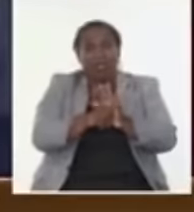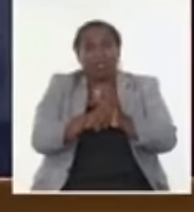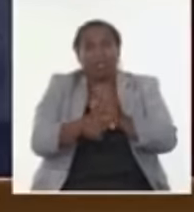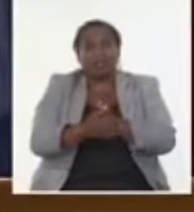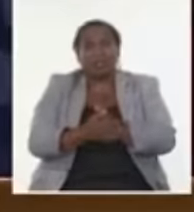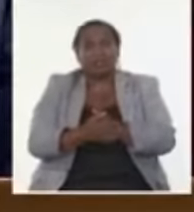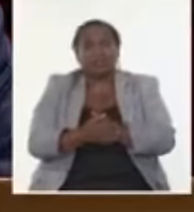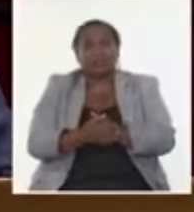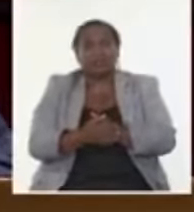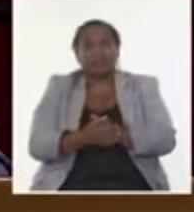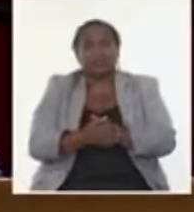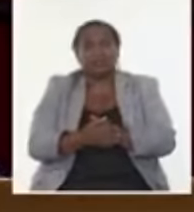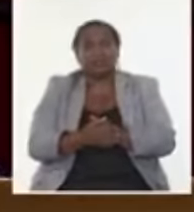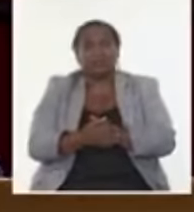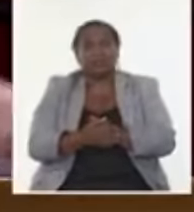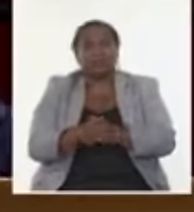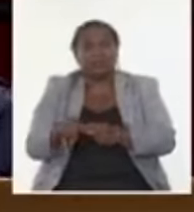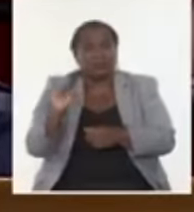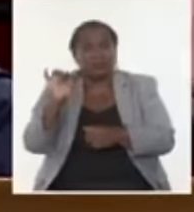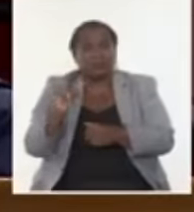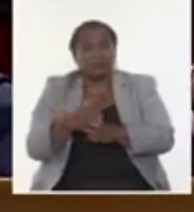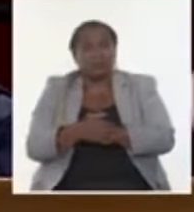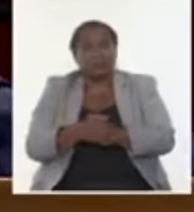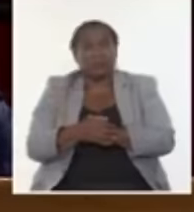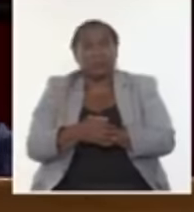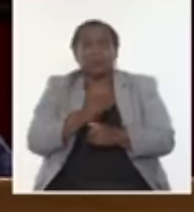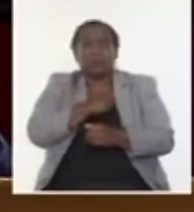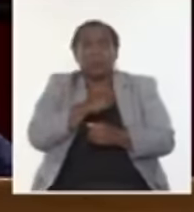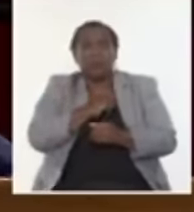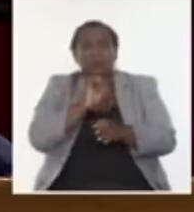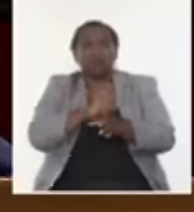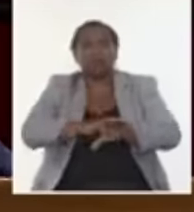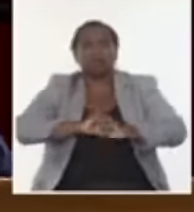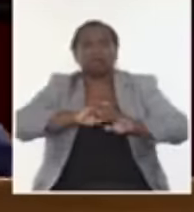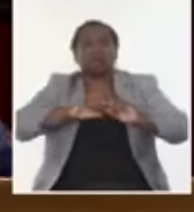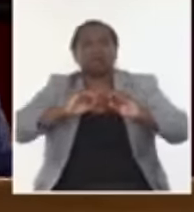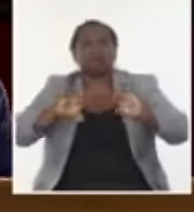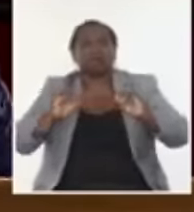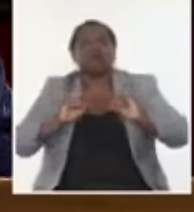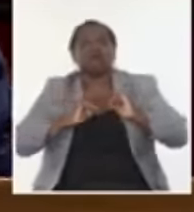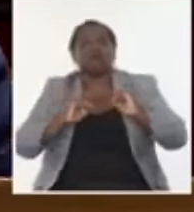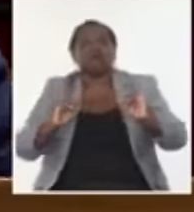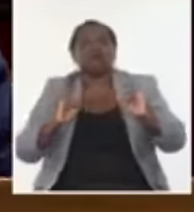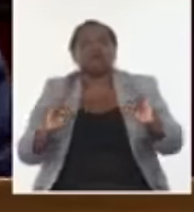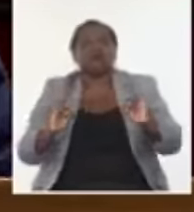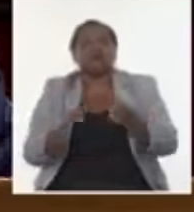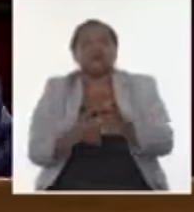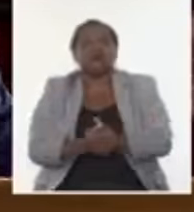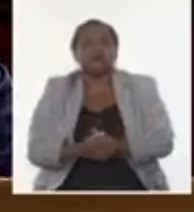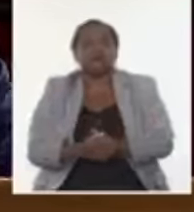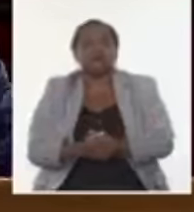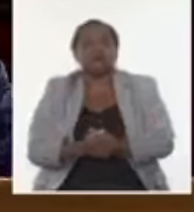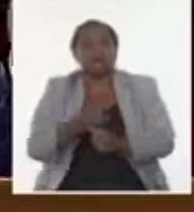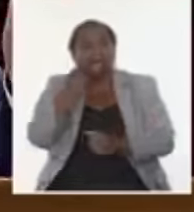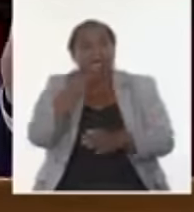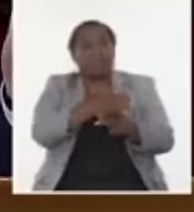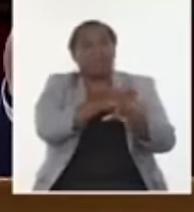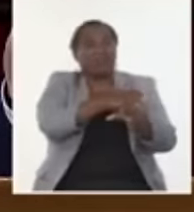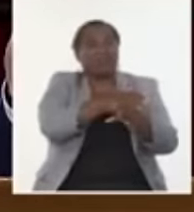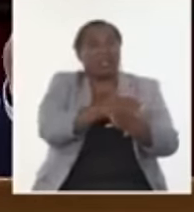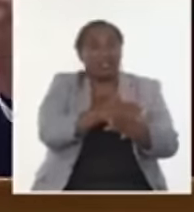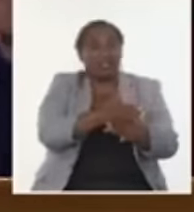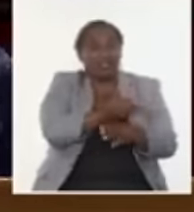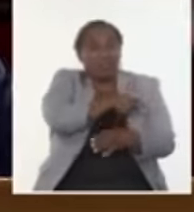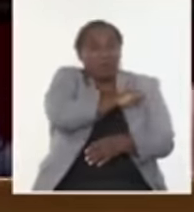interesante, la UNED hizo un buen trabajo, queremos empezar a dar información sobre eso, porque hay una diferencia grande entre la